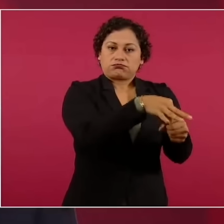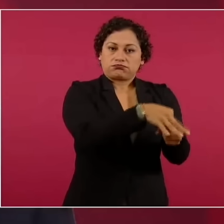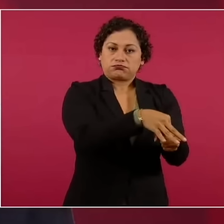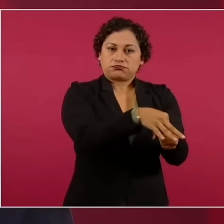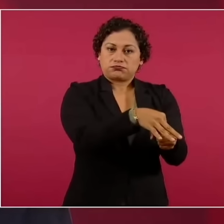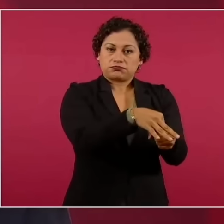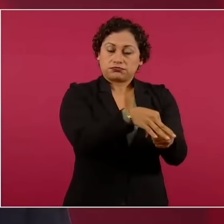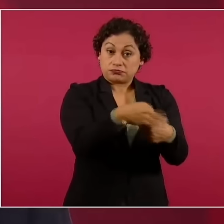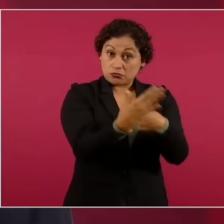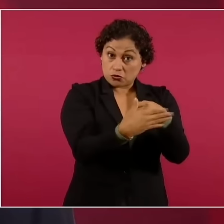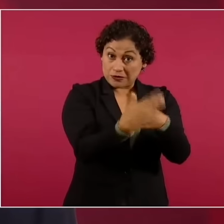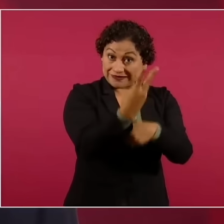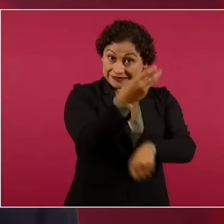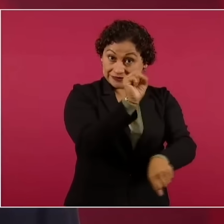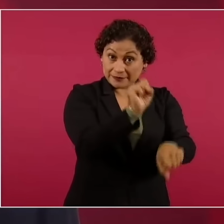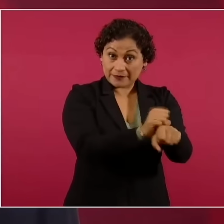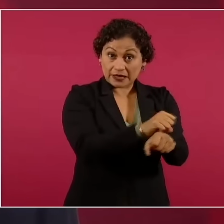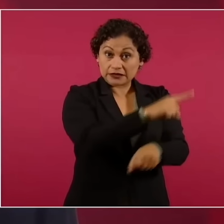3 semanas.